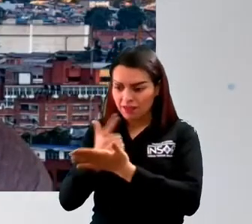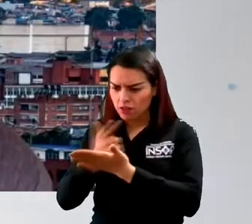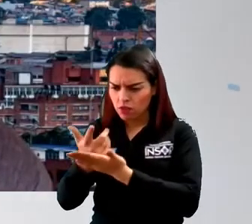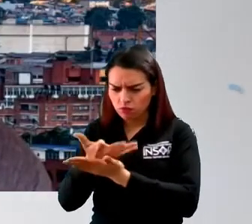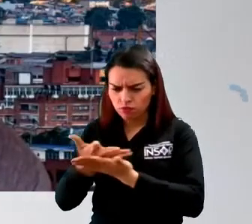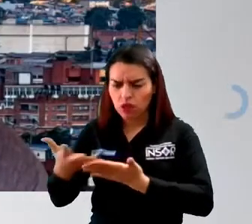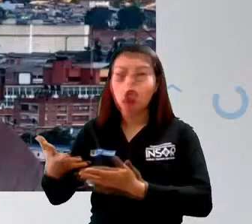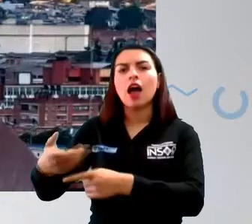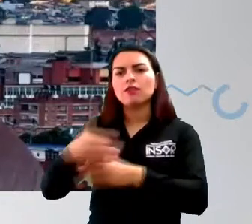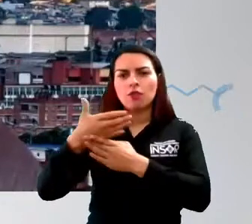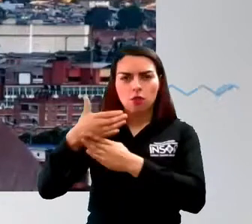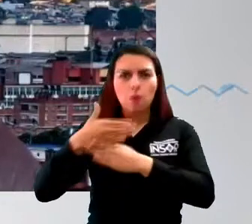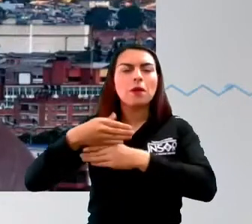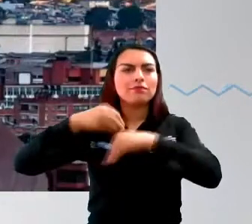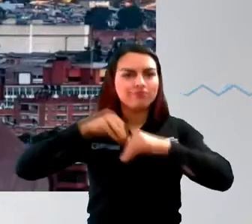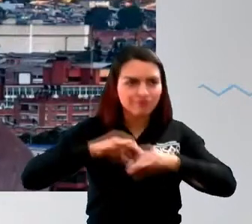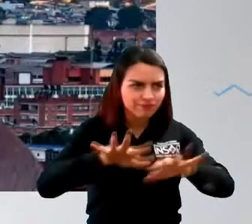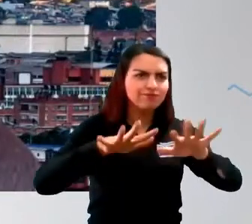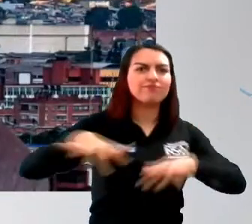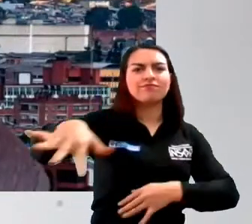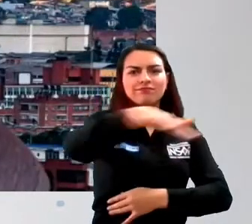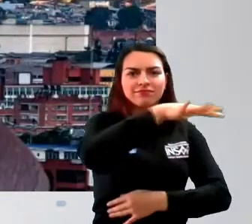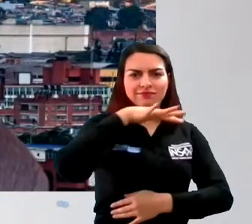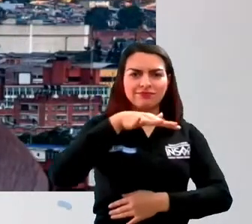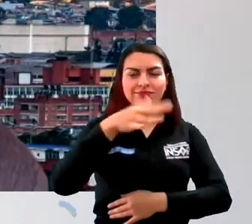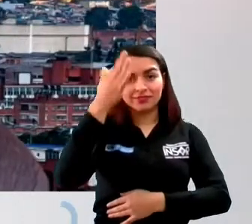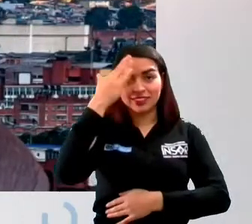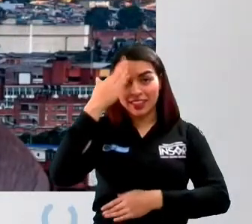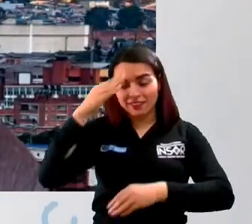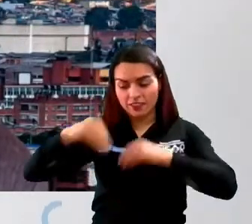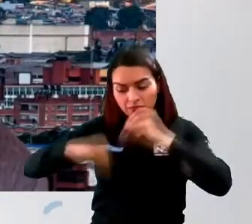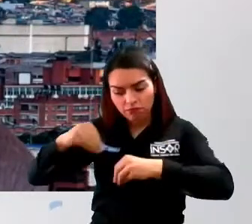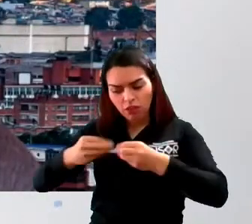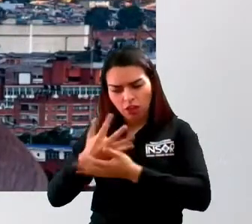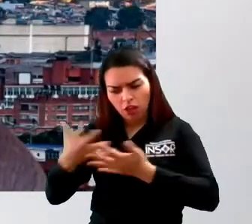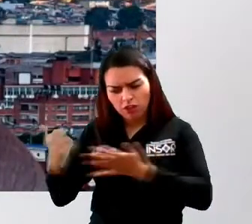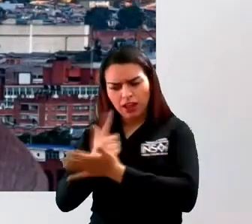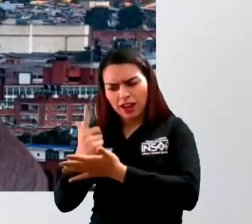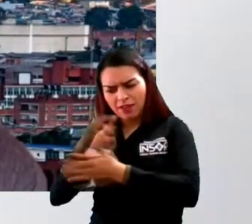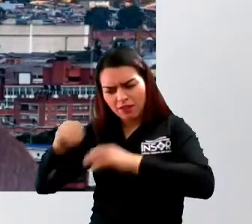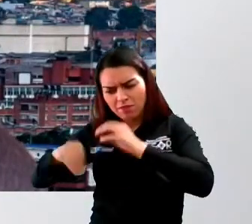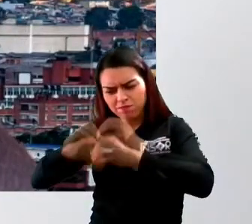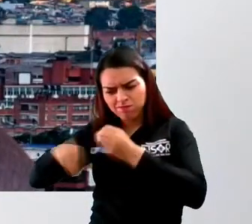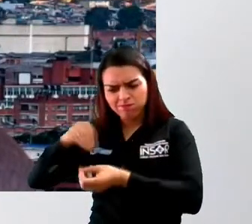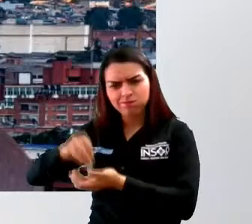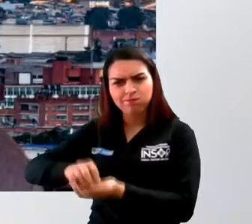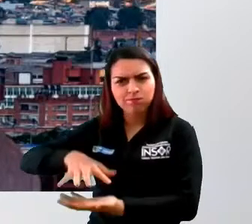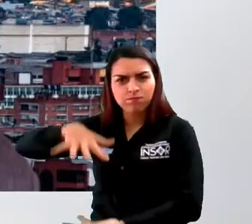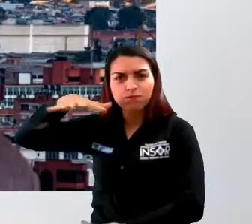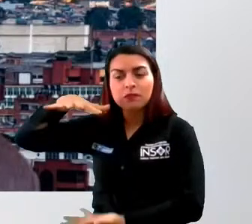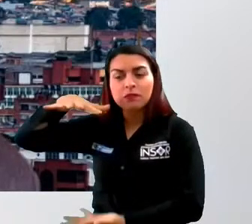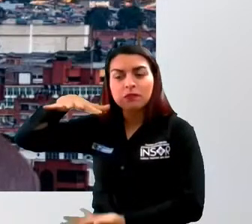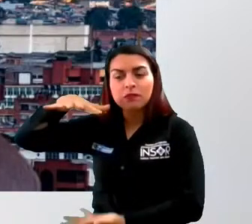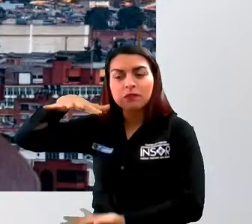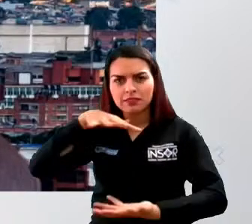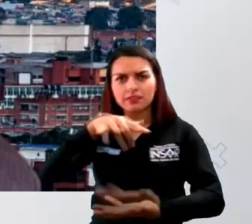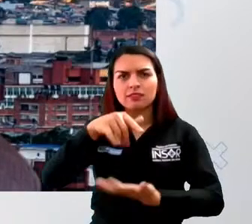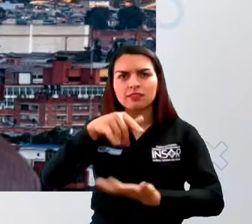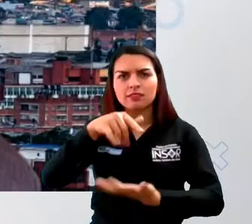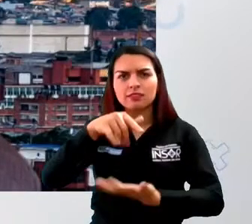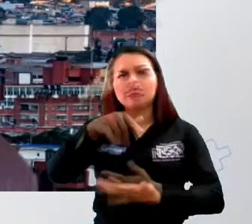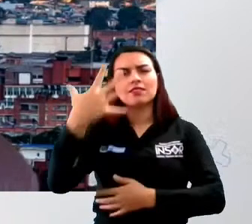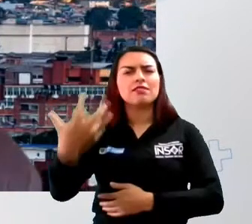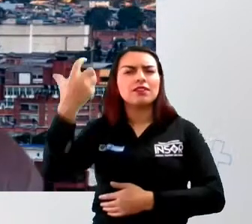los recursos que hemos generado a raíz de cómo hacer la transición entre lo que solíamos